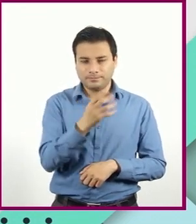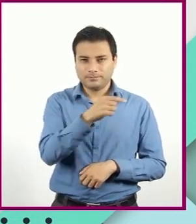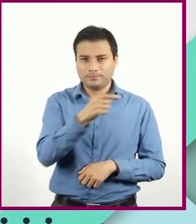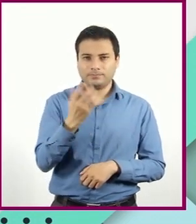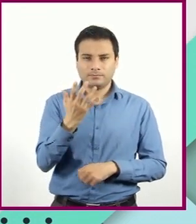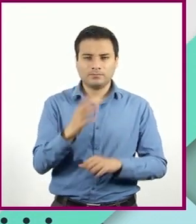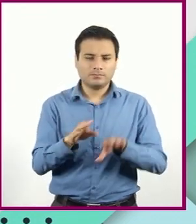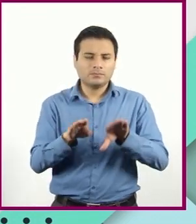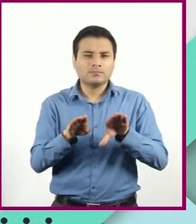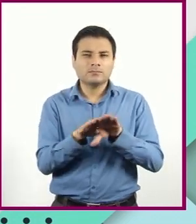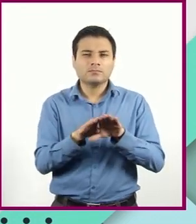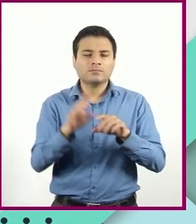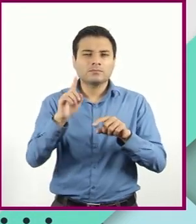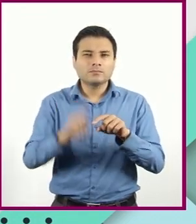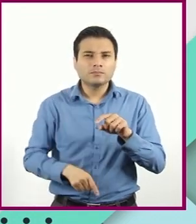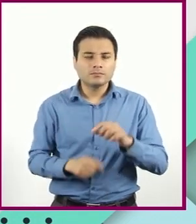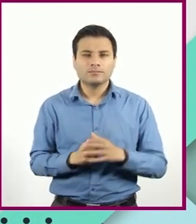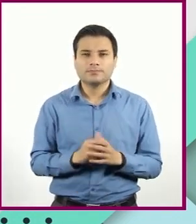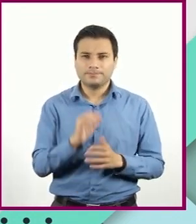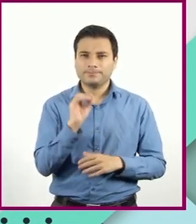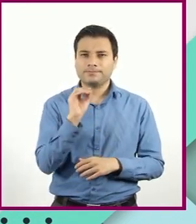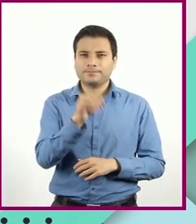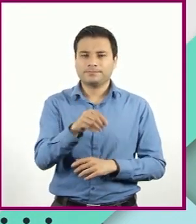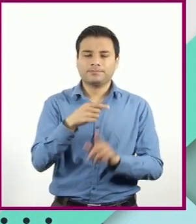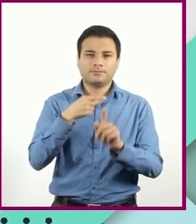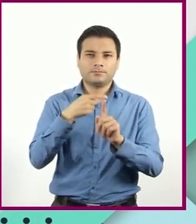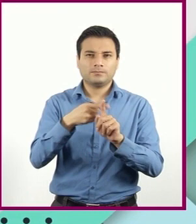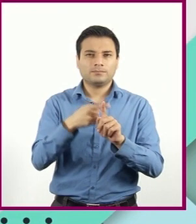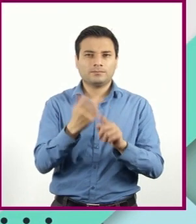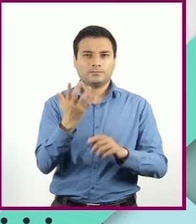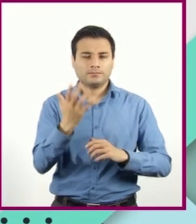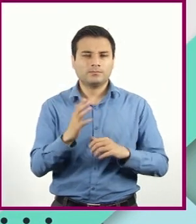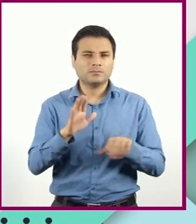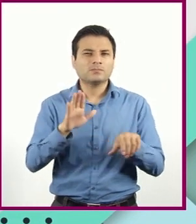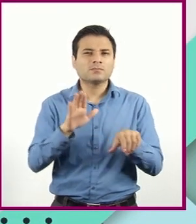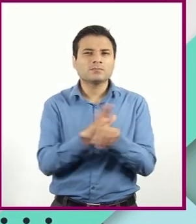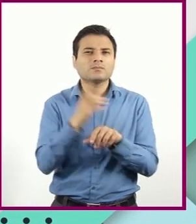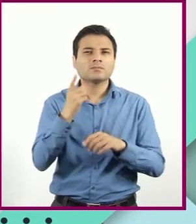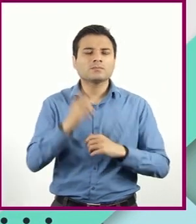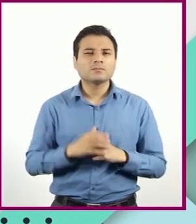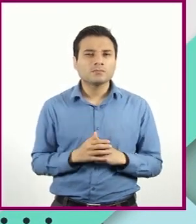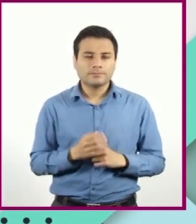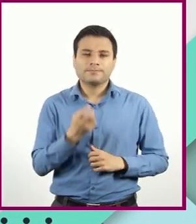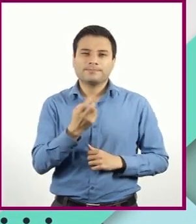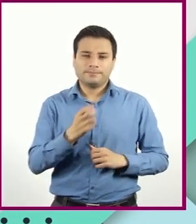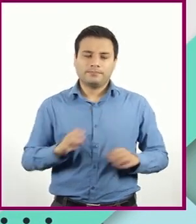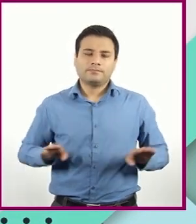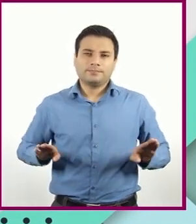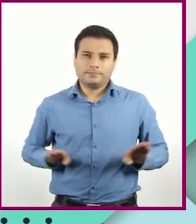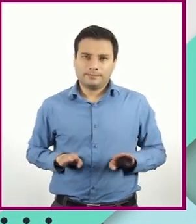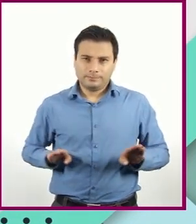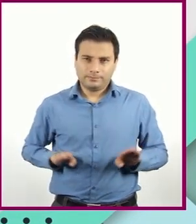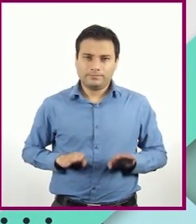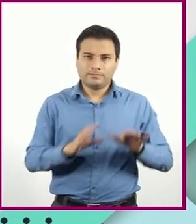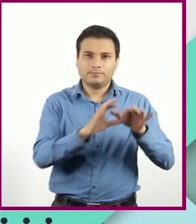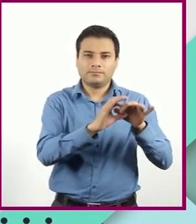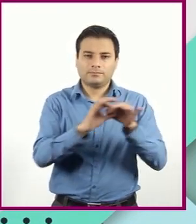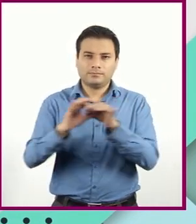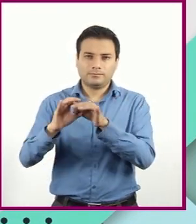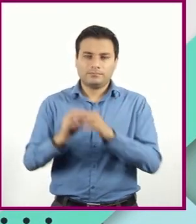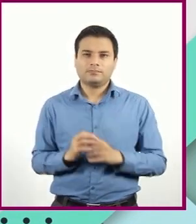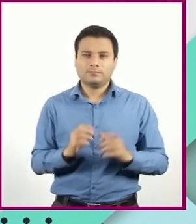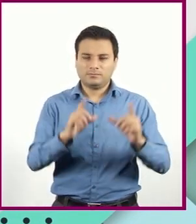miembro, debemos sumar en ambos miembros 5, pues eso indica la propiedad uniforme. De manera